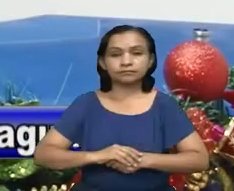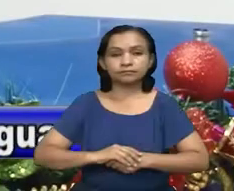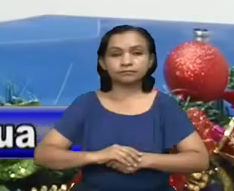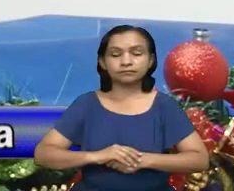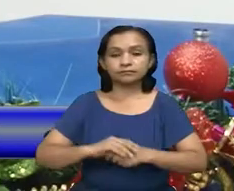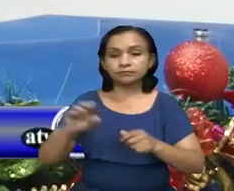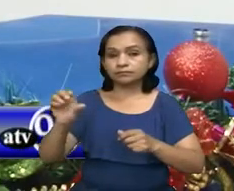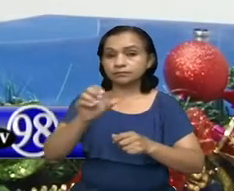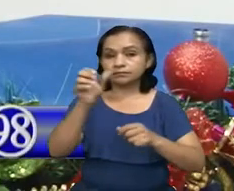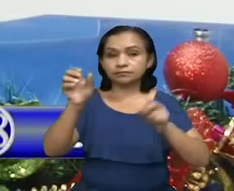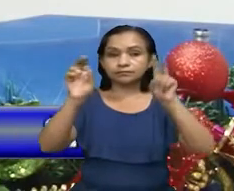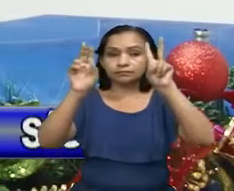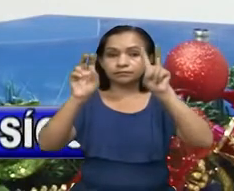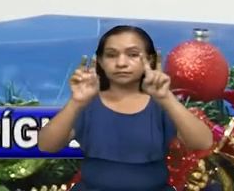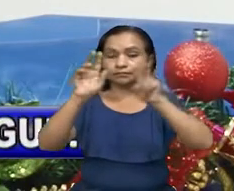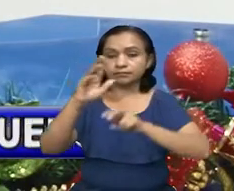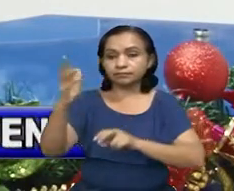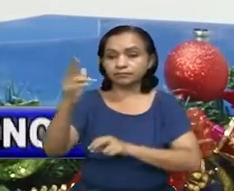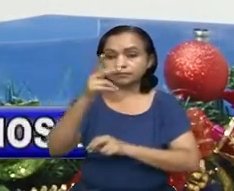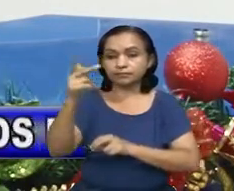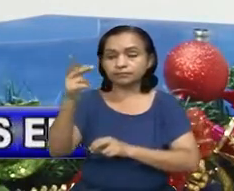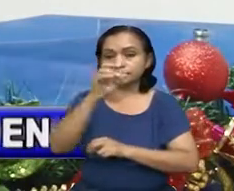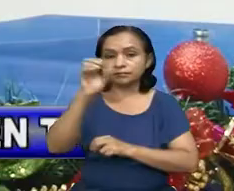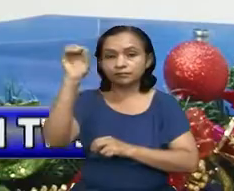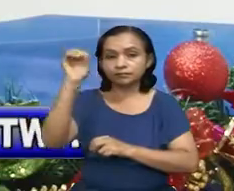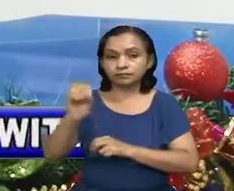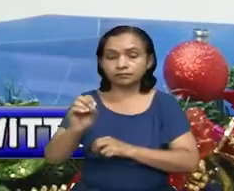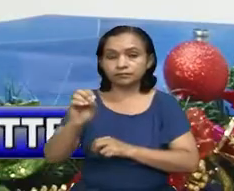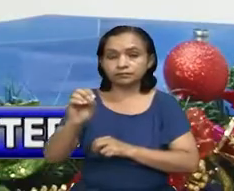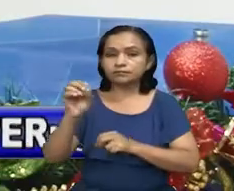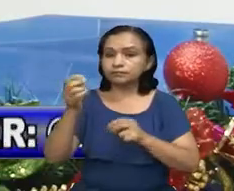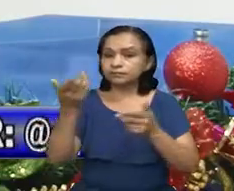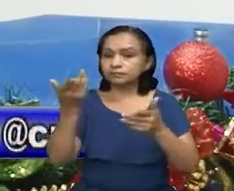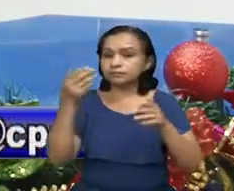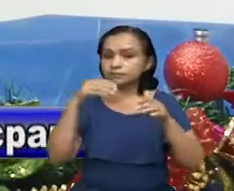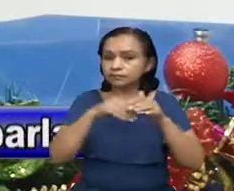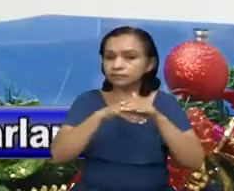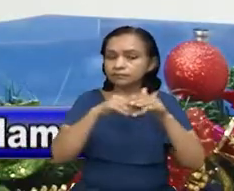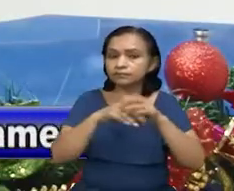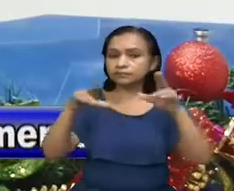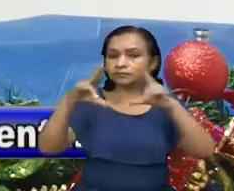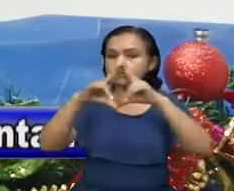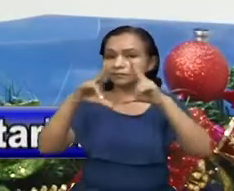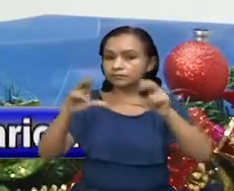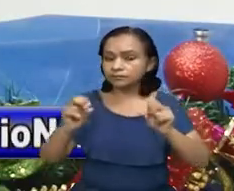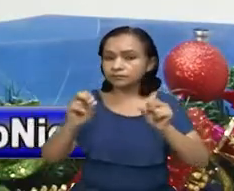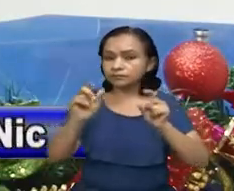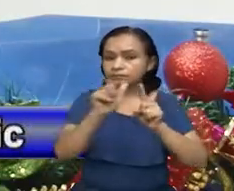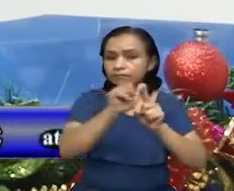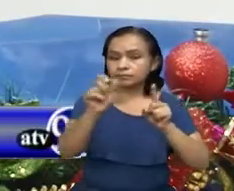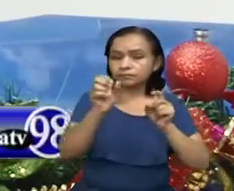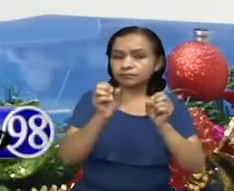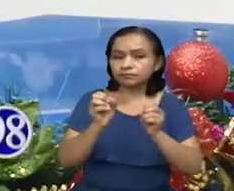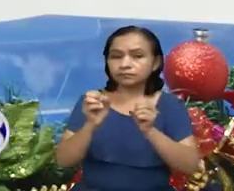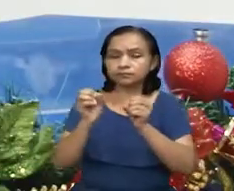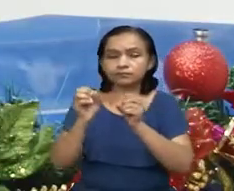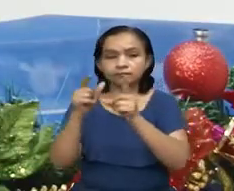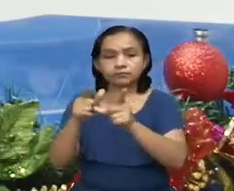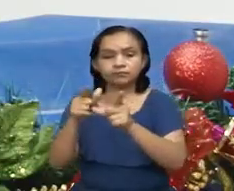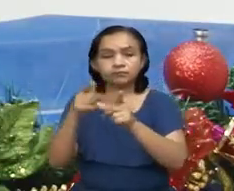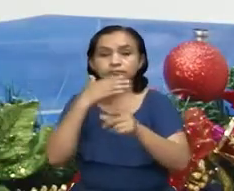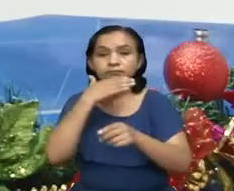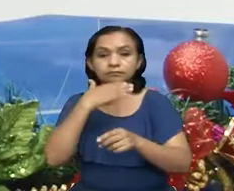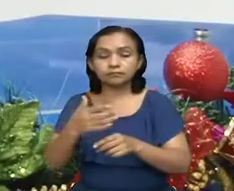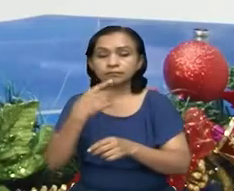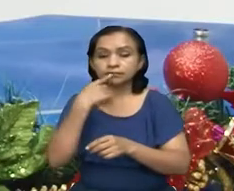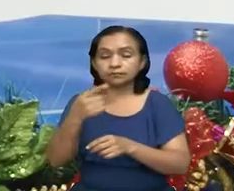En otros temas, en un 98% han aumentado las reservaciones hacia Nicaragua entre el mes de octubre y diciembre. Así